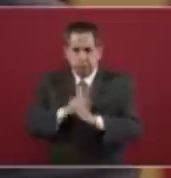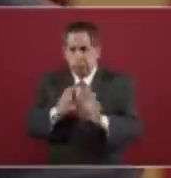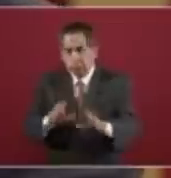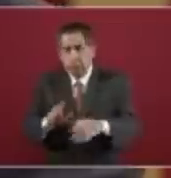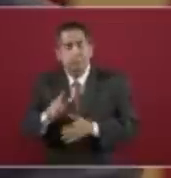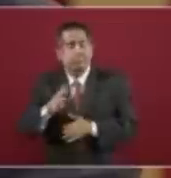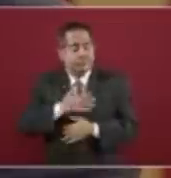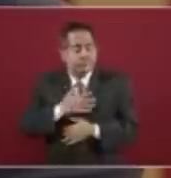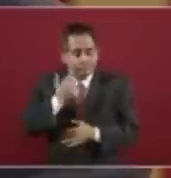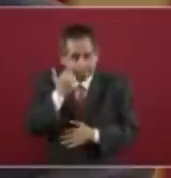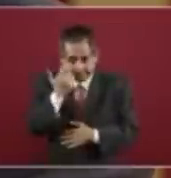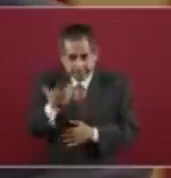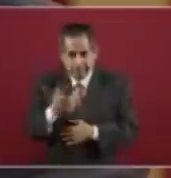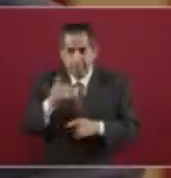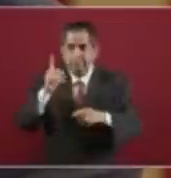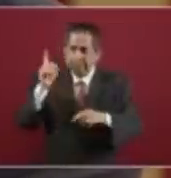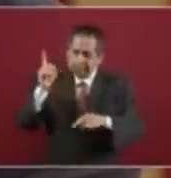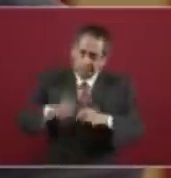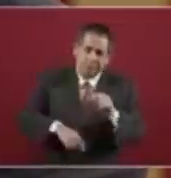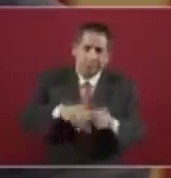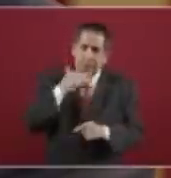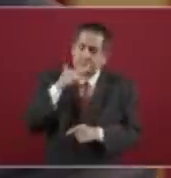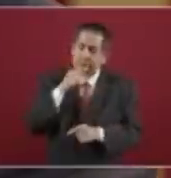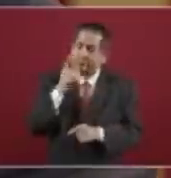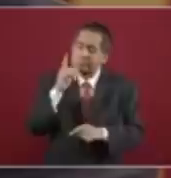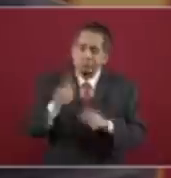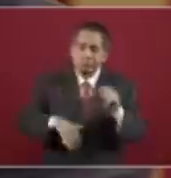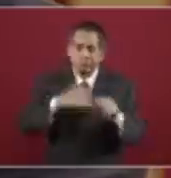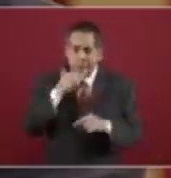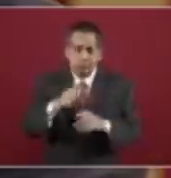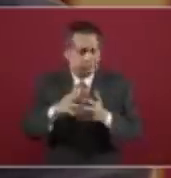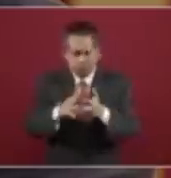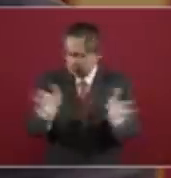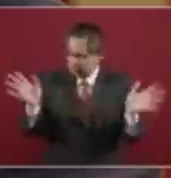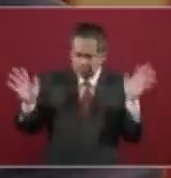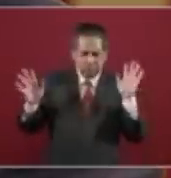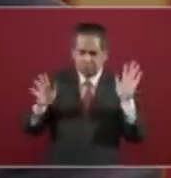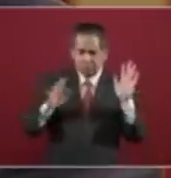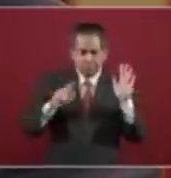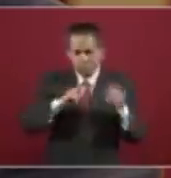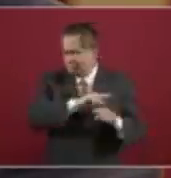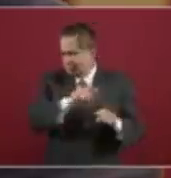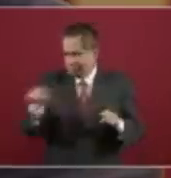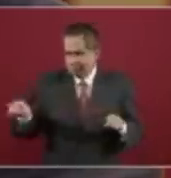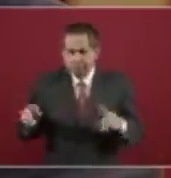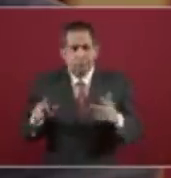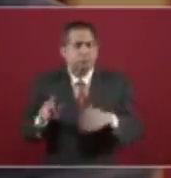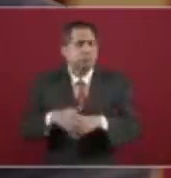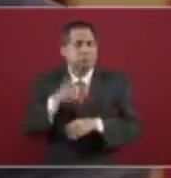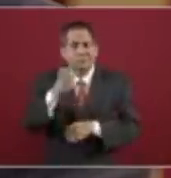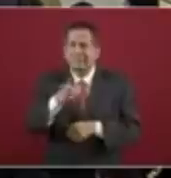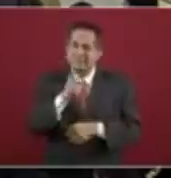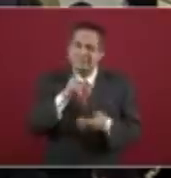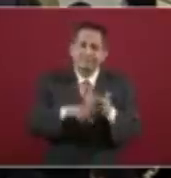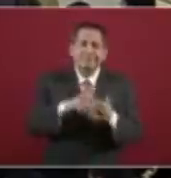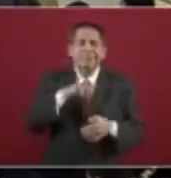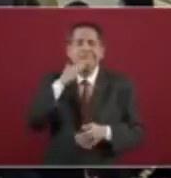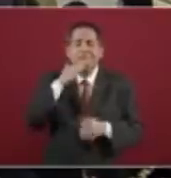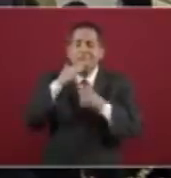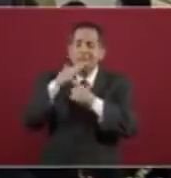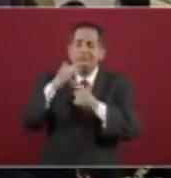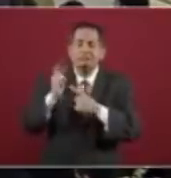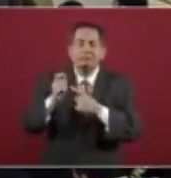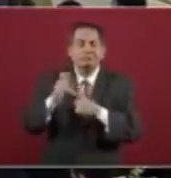queremos es acabar con la corrupción en general, porque ese es el cáncer